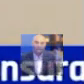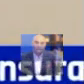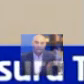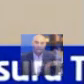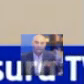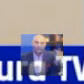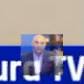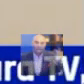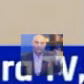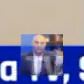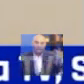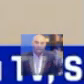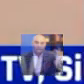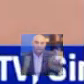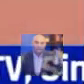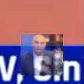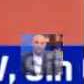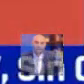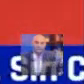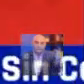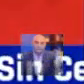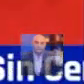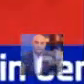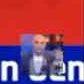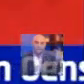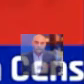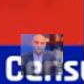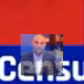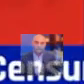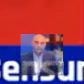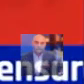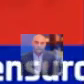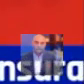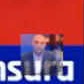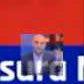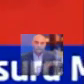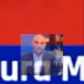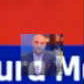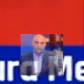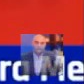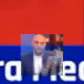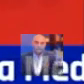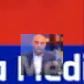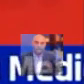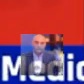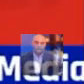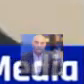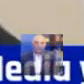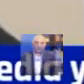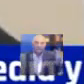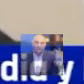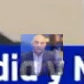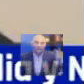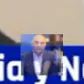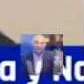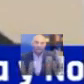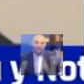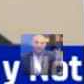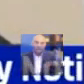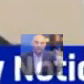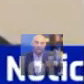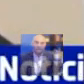el presidente Andrés Manuel López Obrador. Espérese para que los más conservadores digan que el